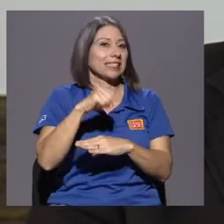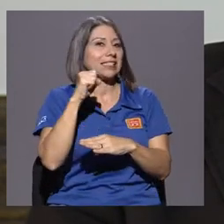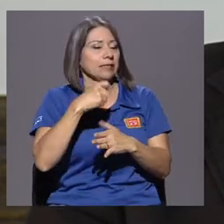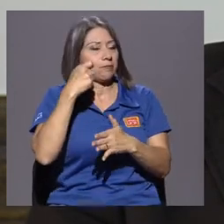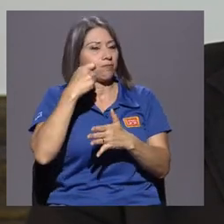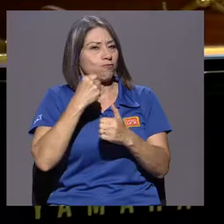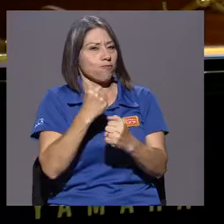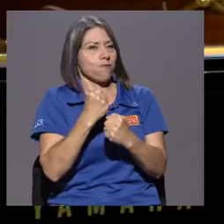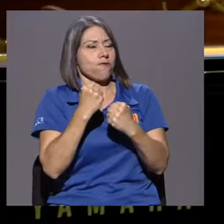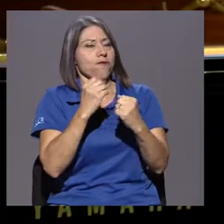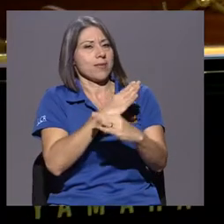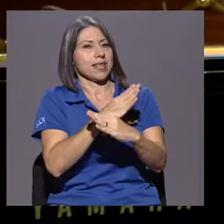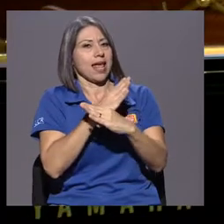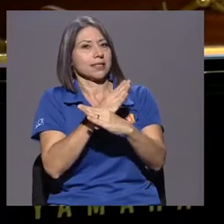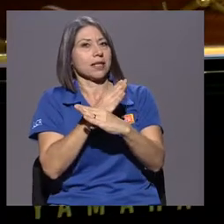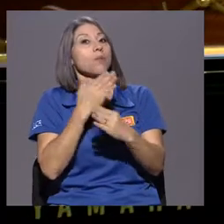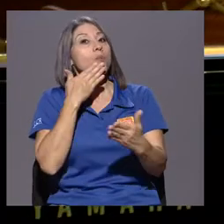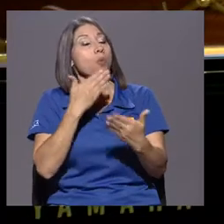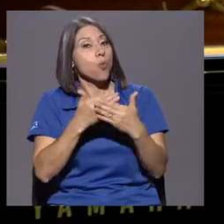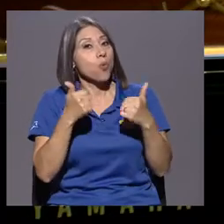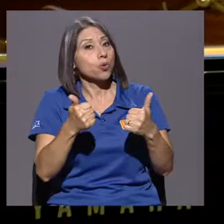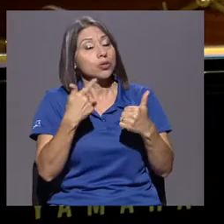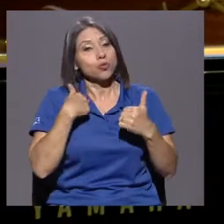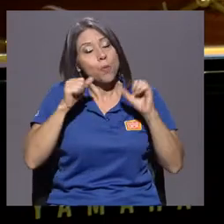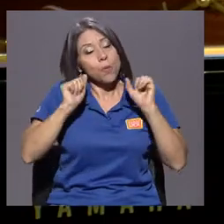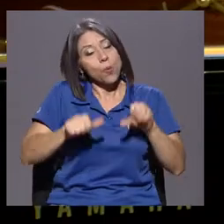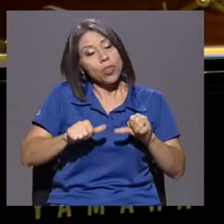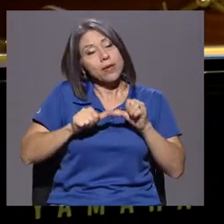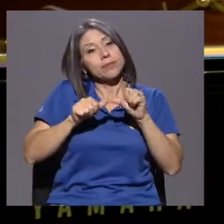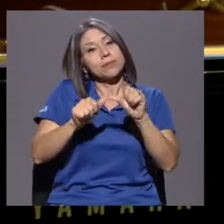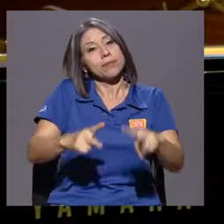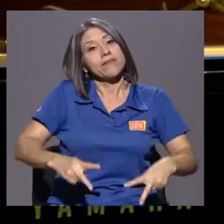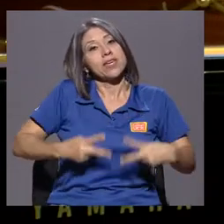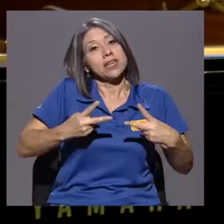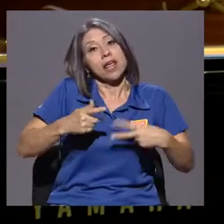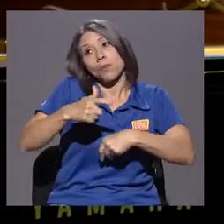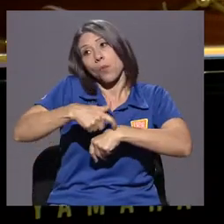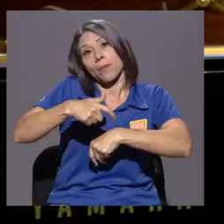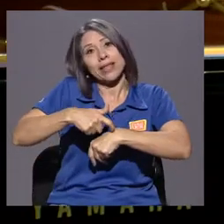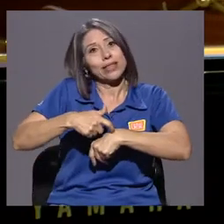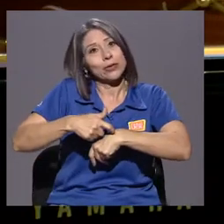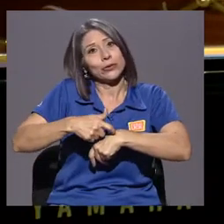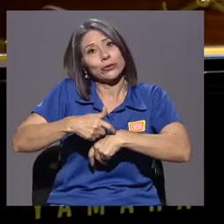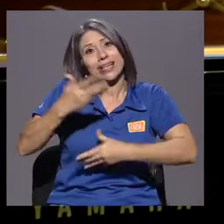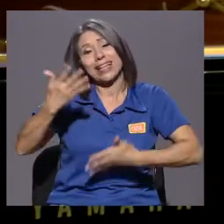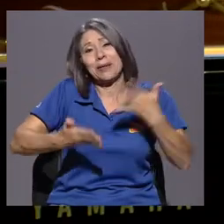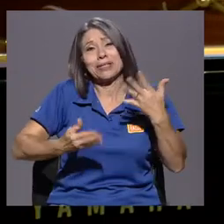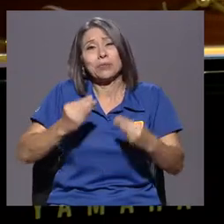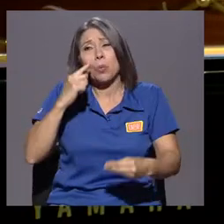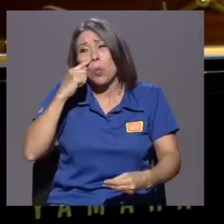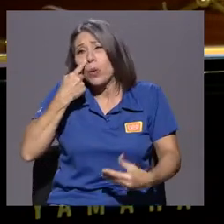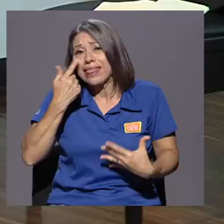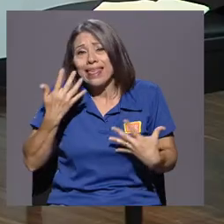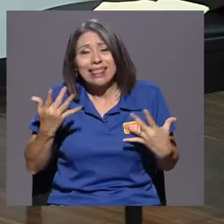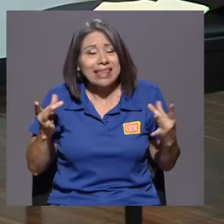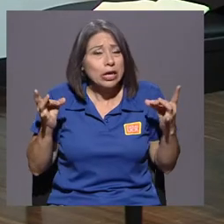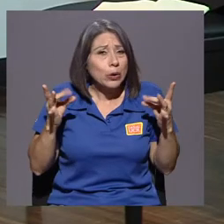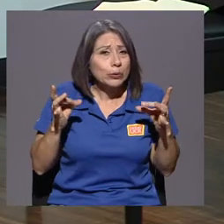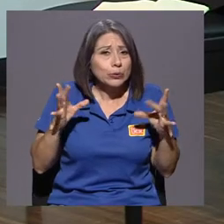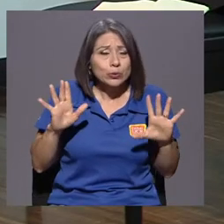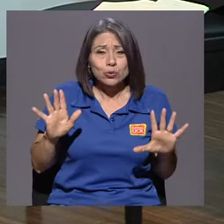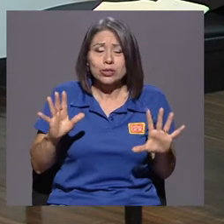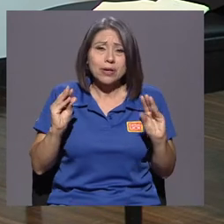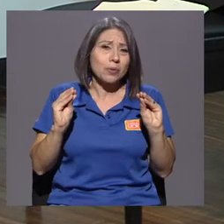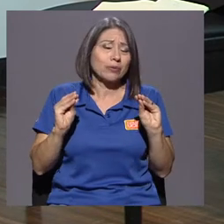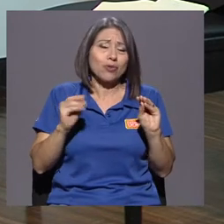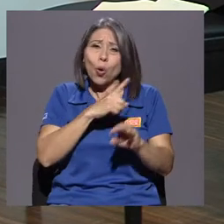permitió sobrevivir en momentos que hubieran sido de otra forma dios muy horrible es el